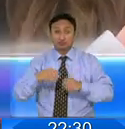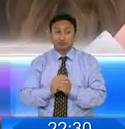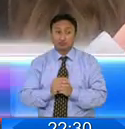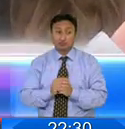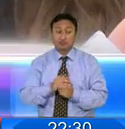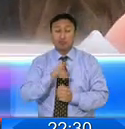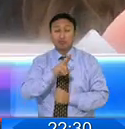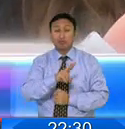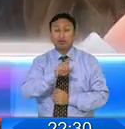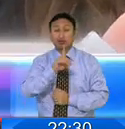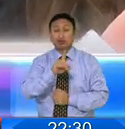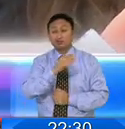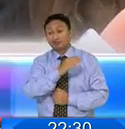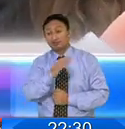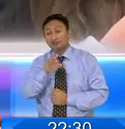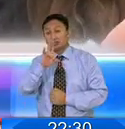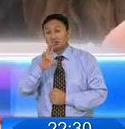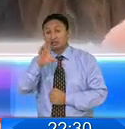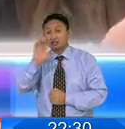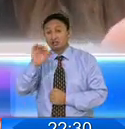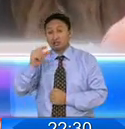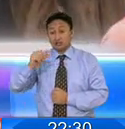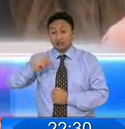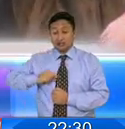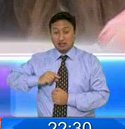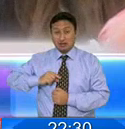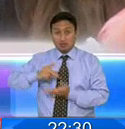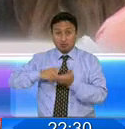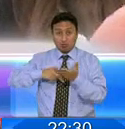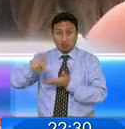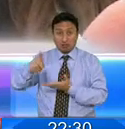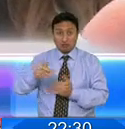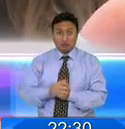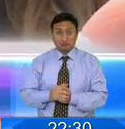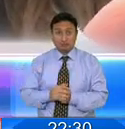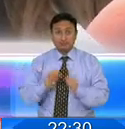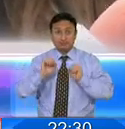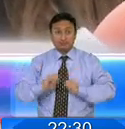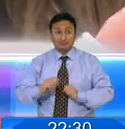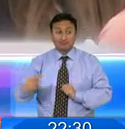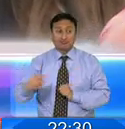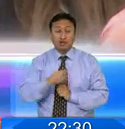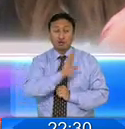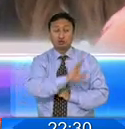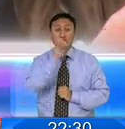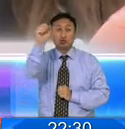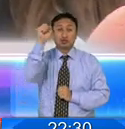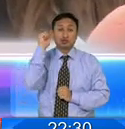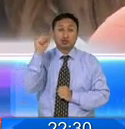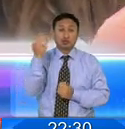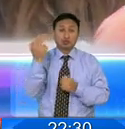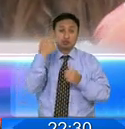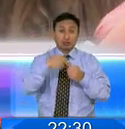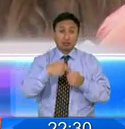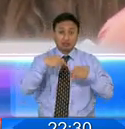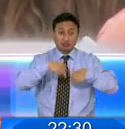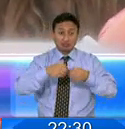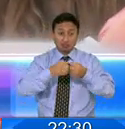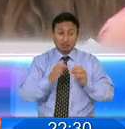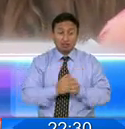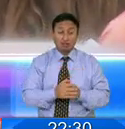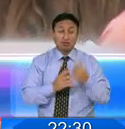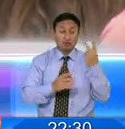desde 21 hasta 70 salarios unificados y también la pérdida o suspensión del derecho a participación que puede ser